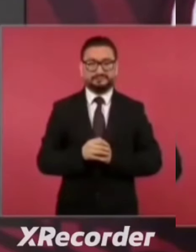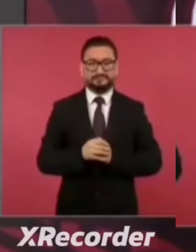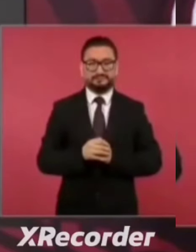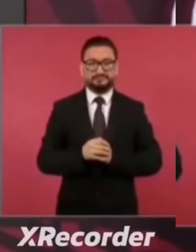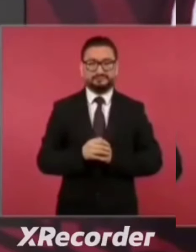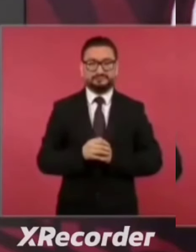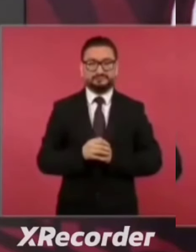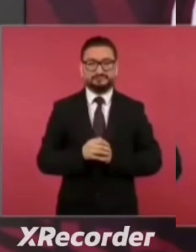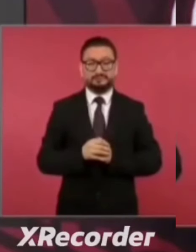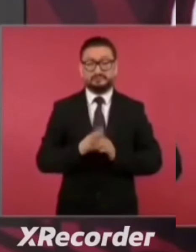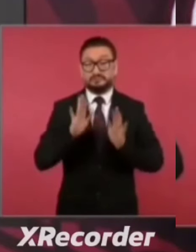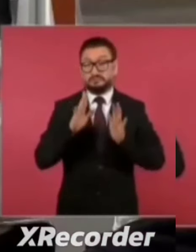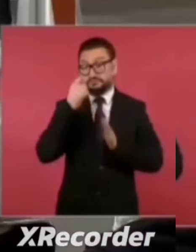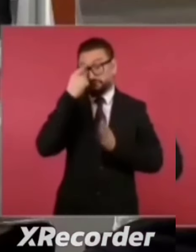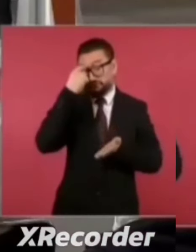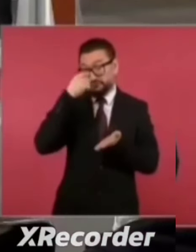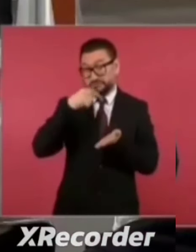me imagino que